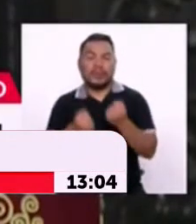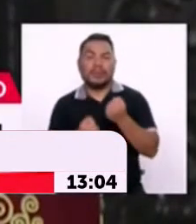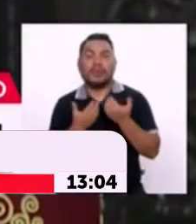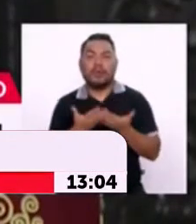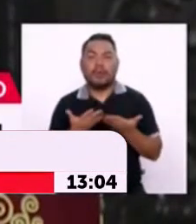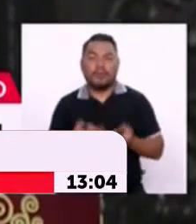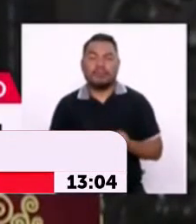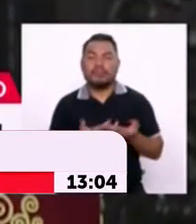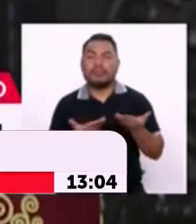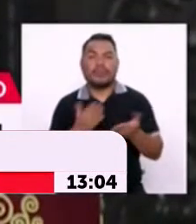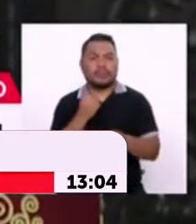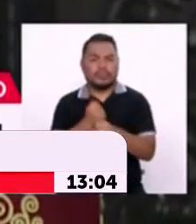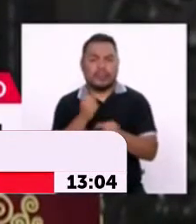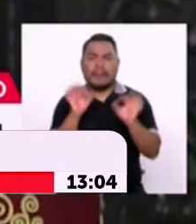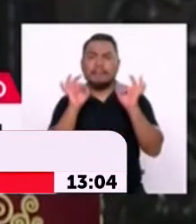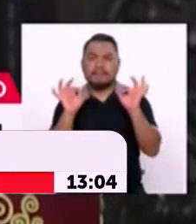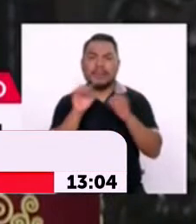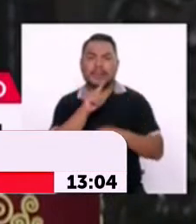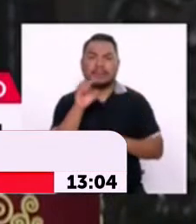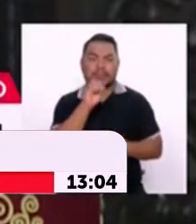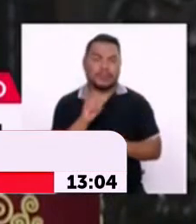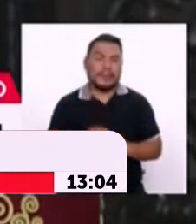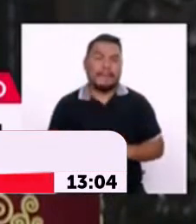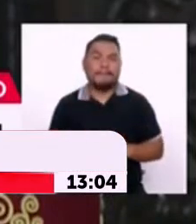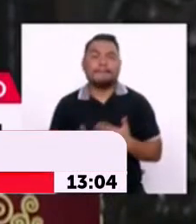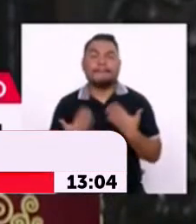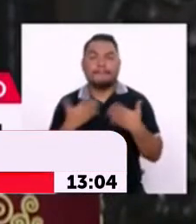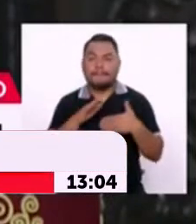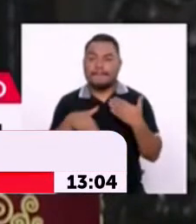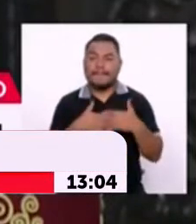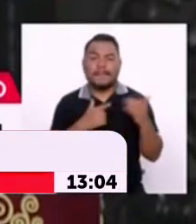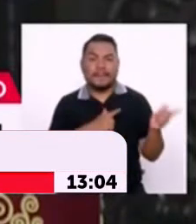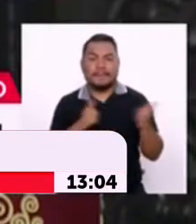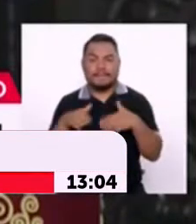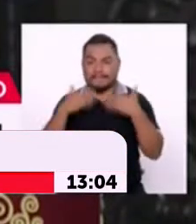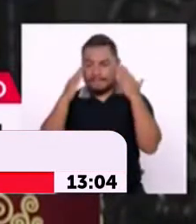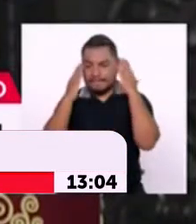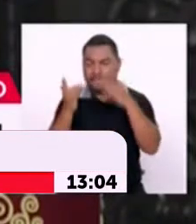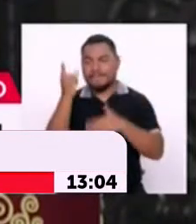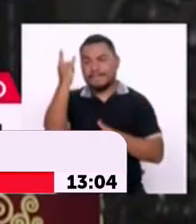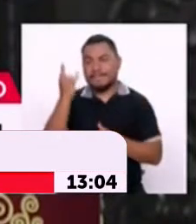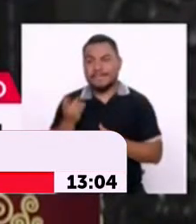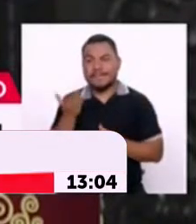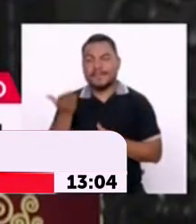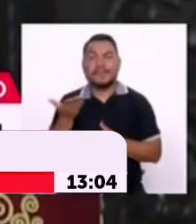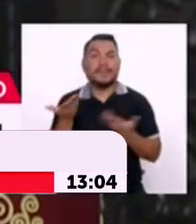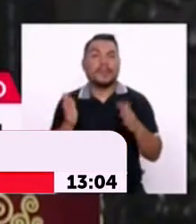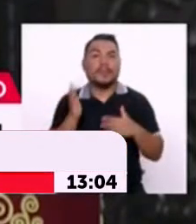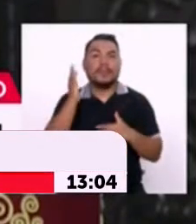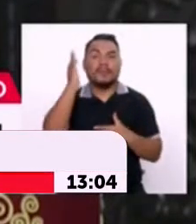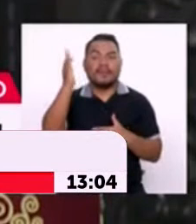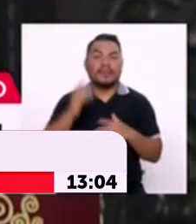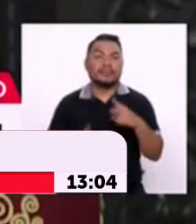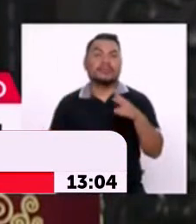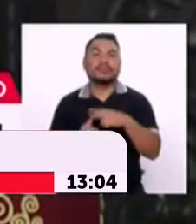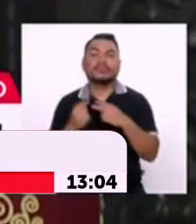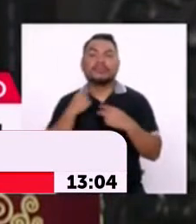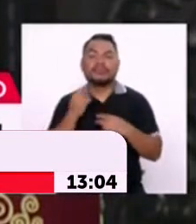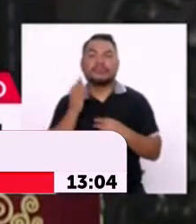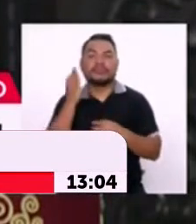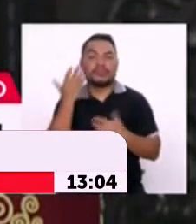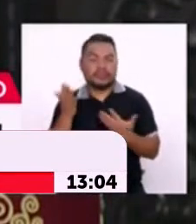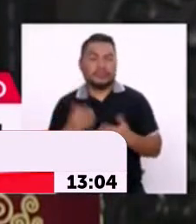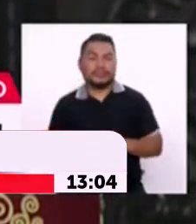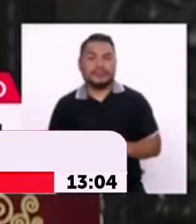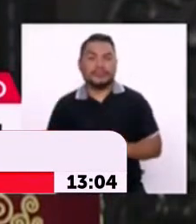y maquinarias operativas al 100% y estar listos para atender las emergencias que debemos afrontar en un